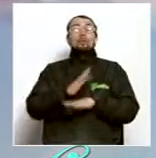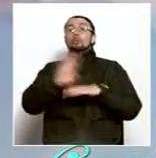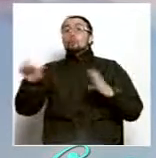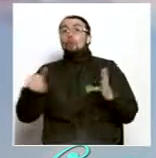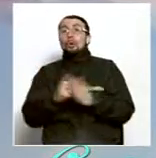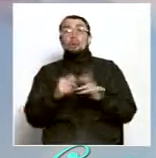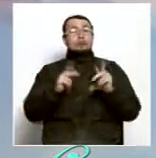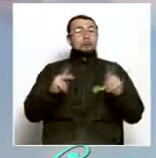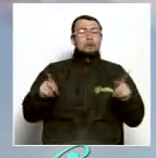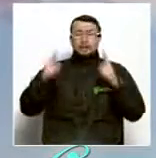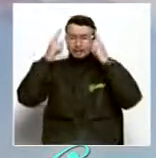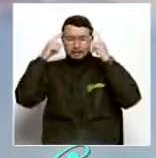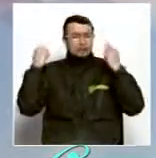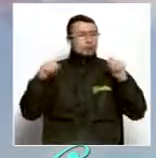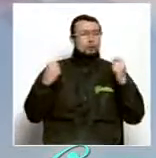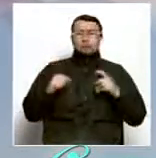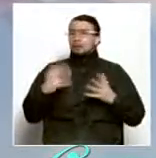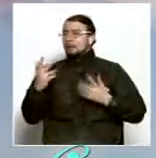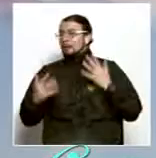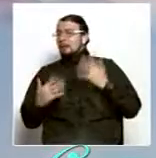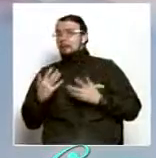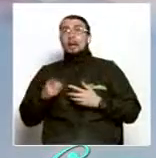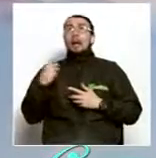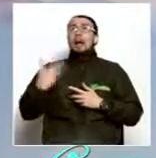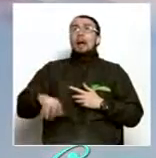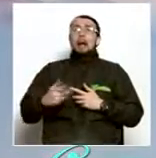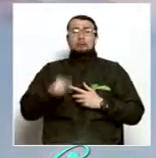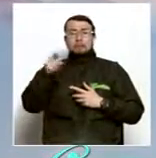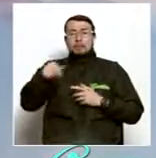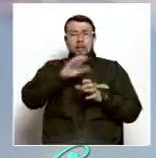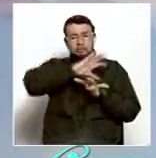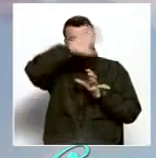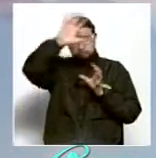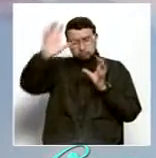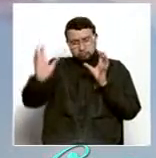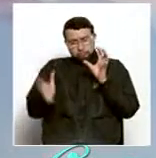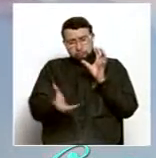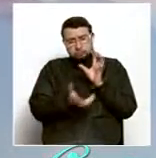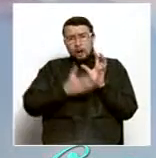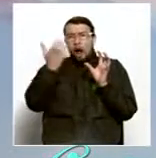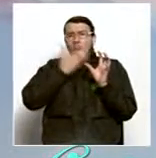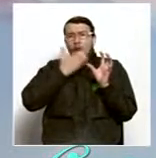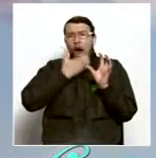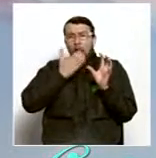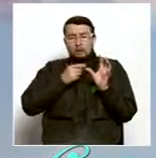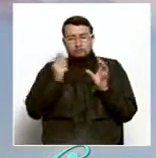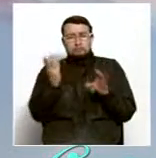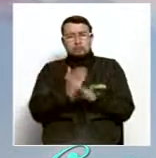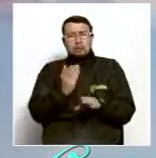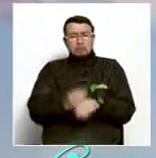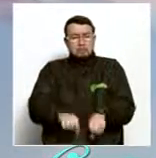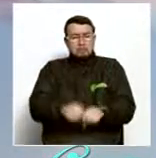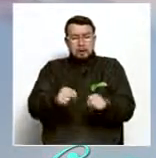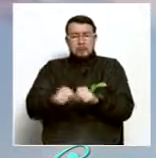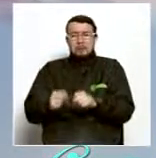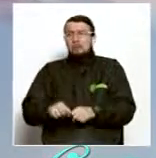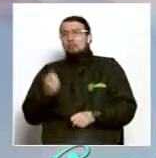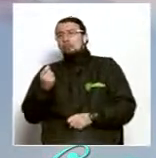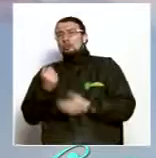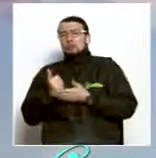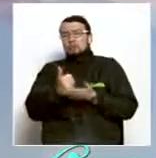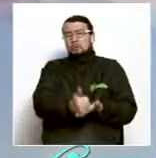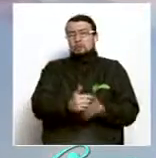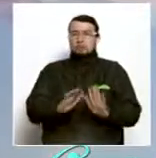vive preocupado que por el calentamiento global. Y qué poco se hace. Los